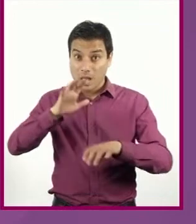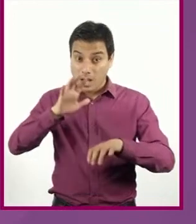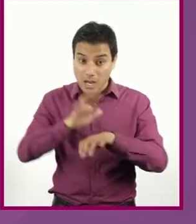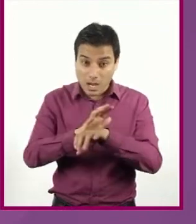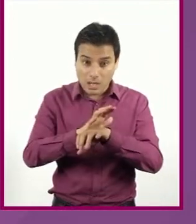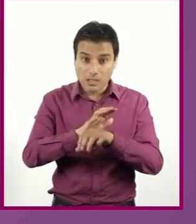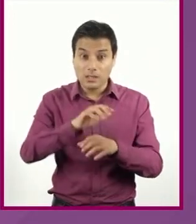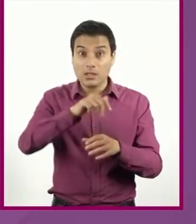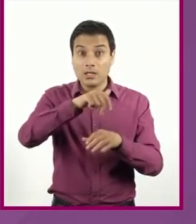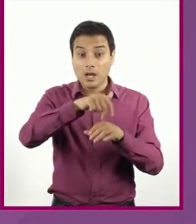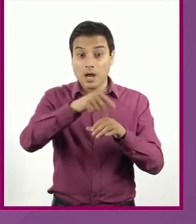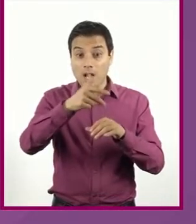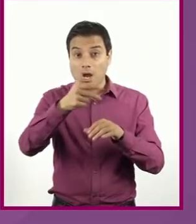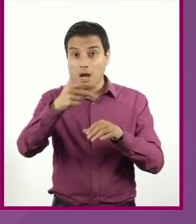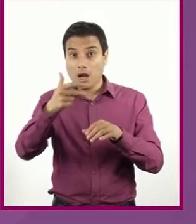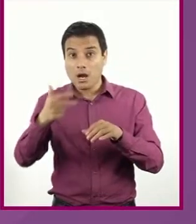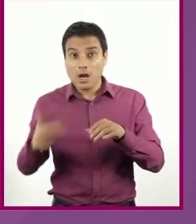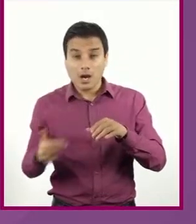¡Auxilio!